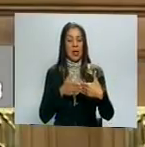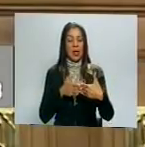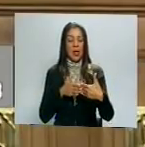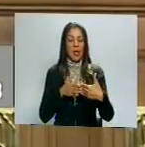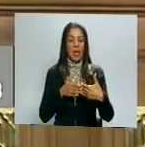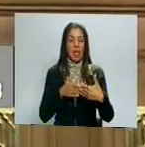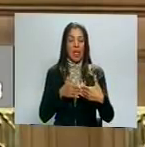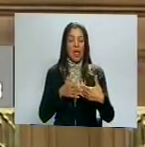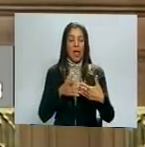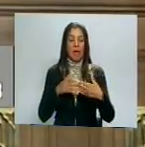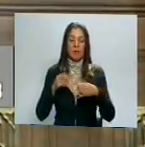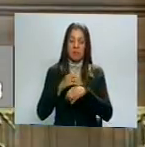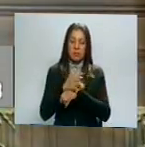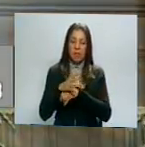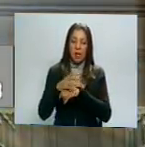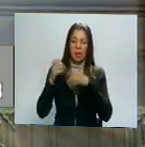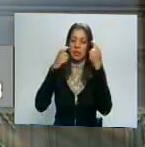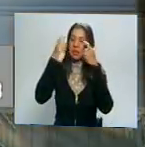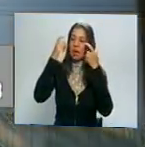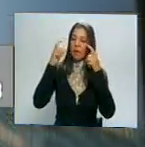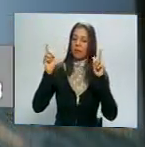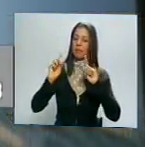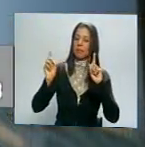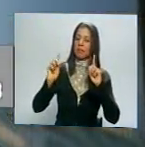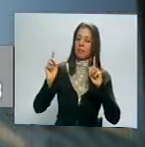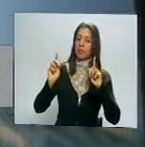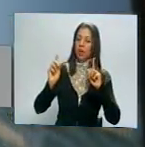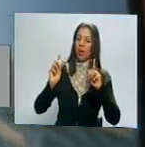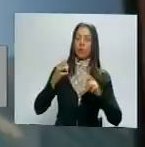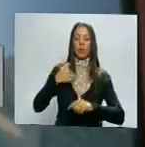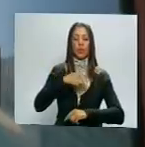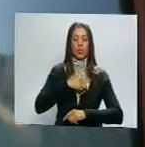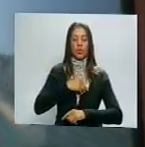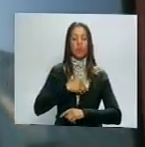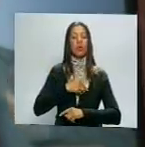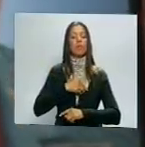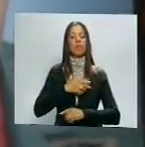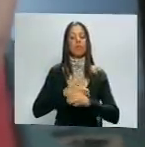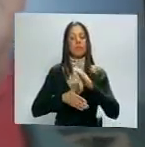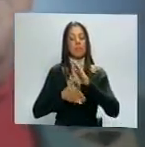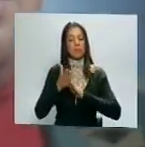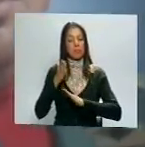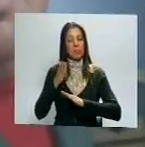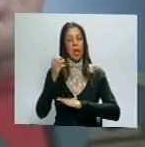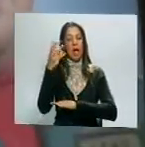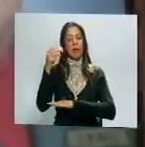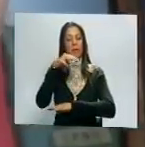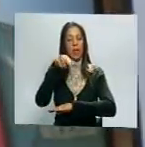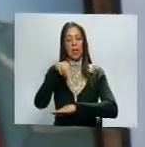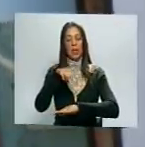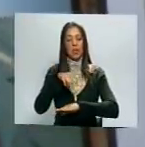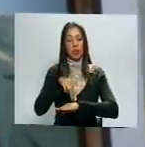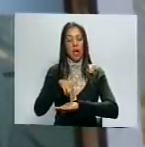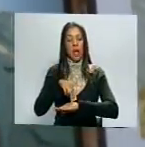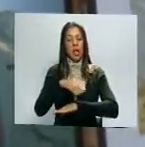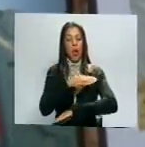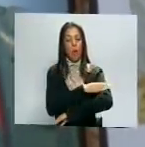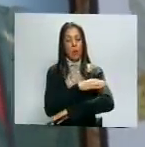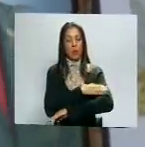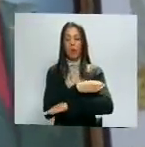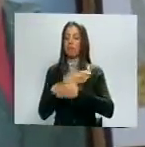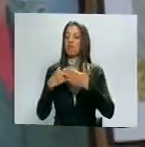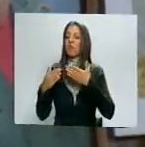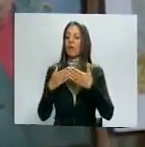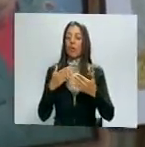el TCJ, y el comandante Chávez, no, nosotros vamos a una Asamblea Nacional Constituyente. No cayó